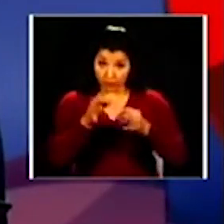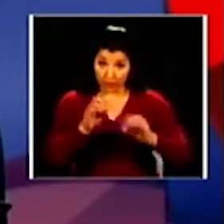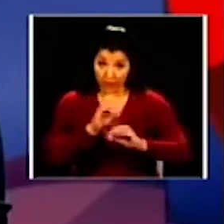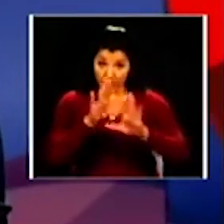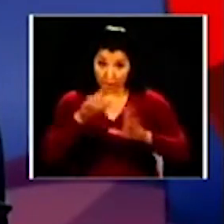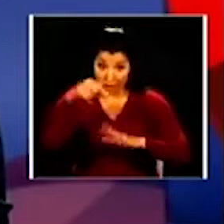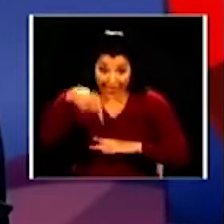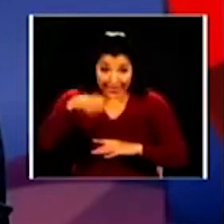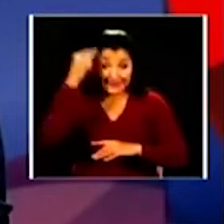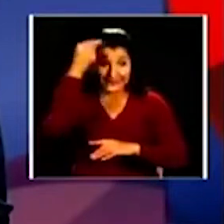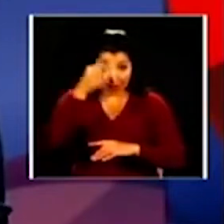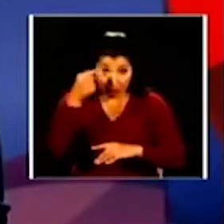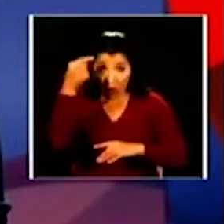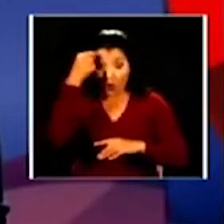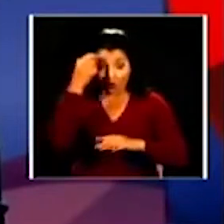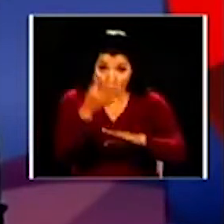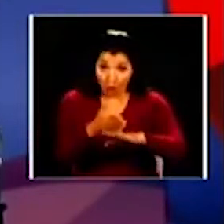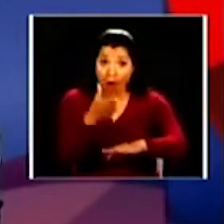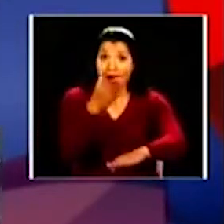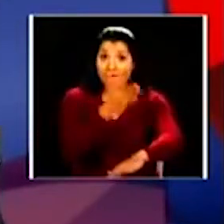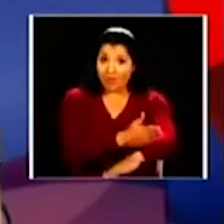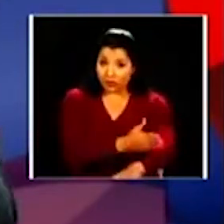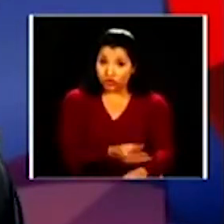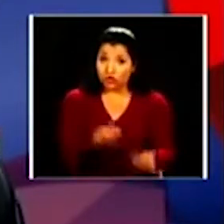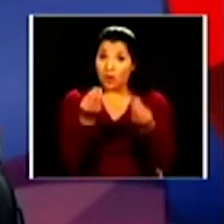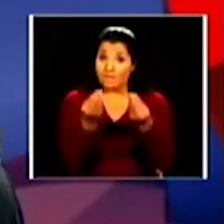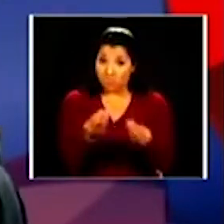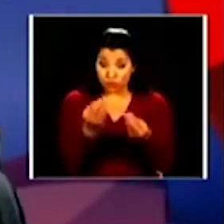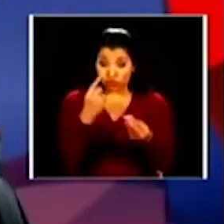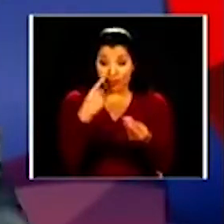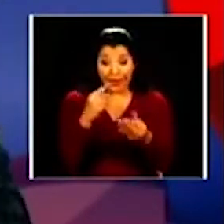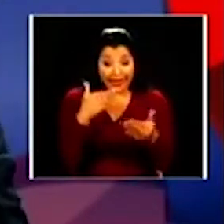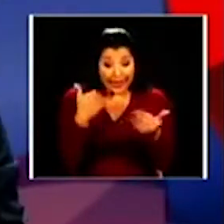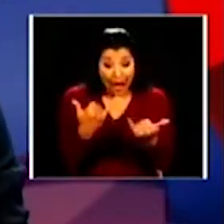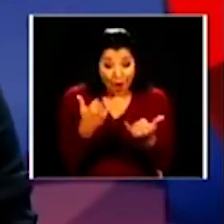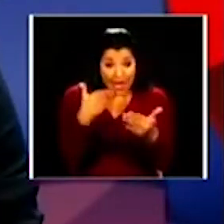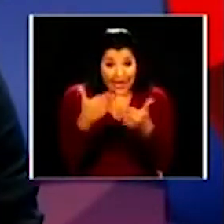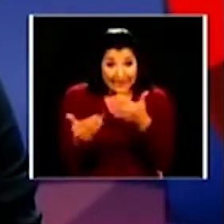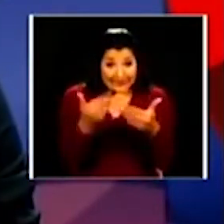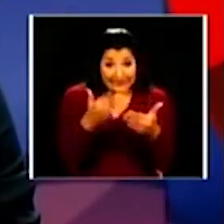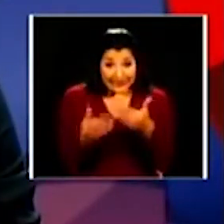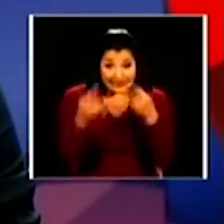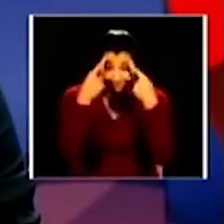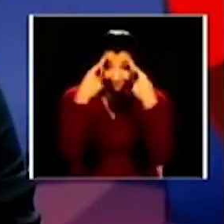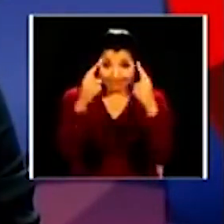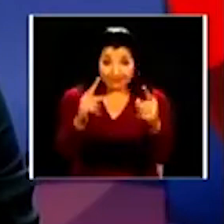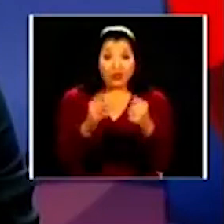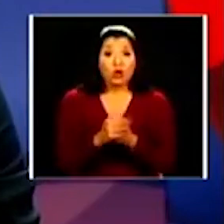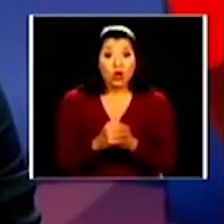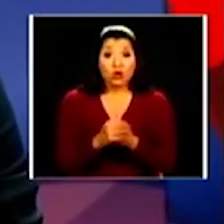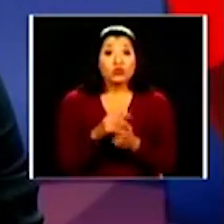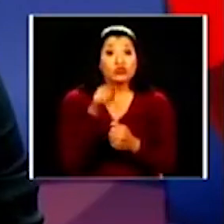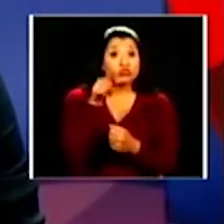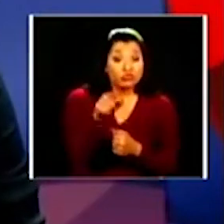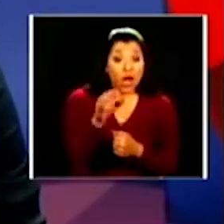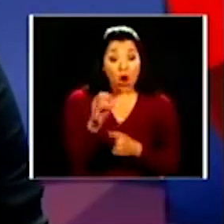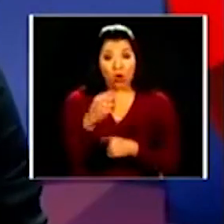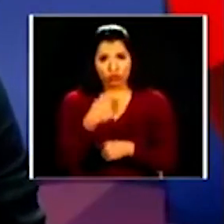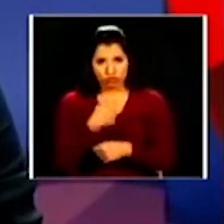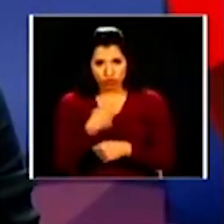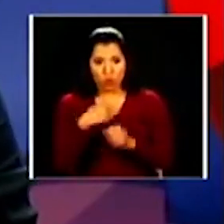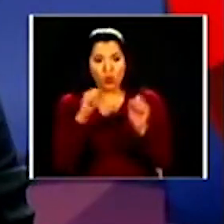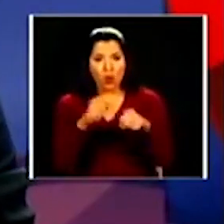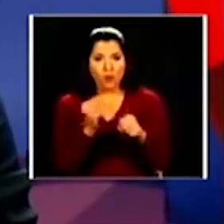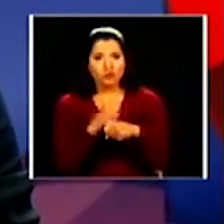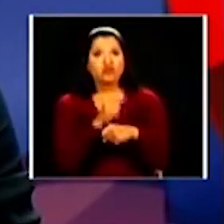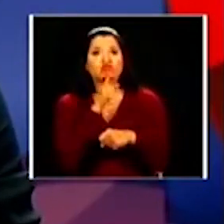administración que se hizo un avance sustantivo para que el proyecto esté a punto y nos permita decir tanto a usted o a mí que será una realidad en la